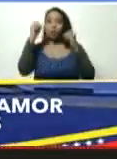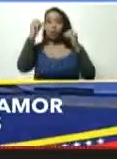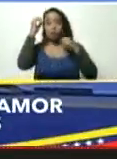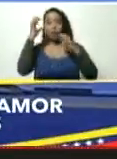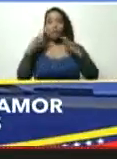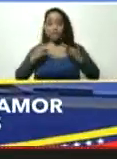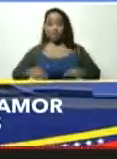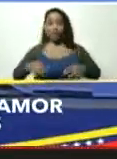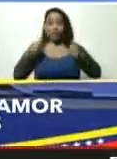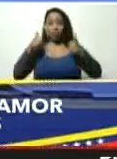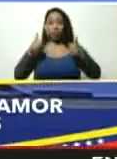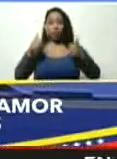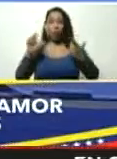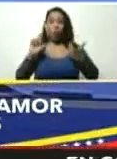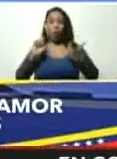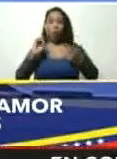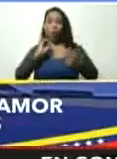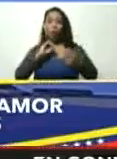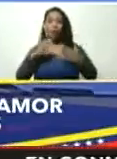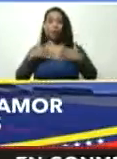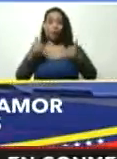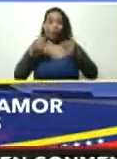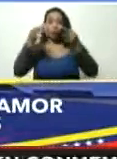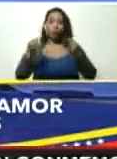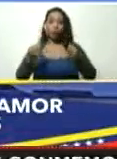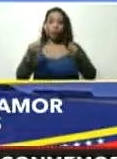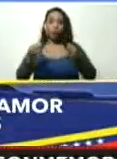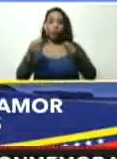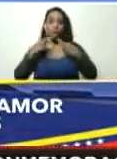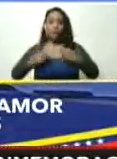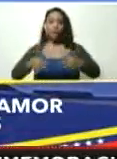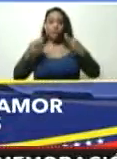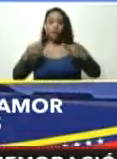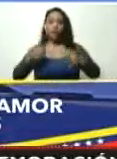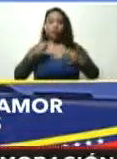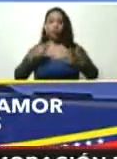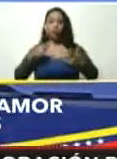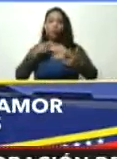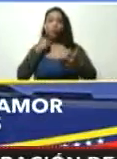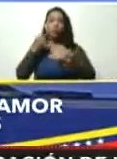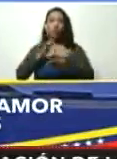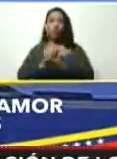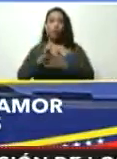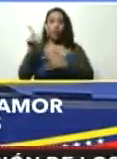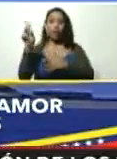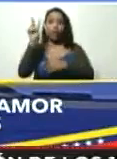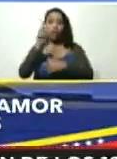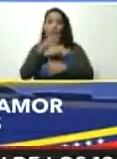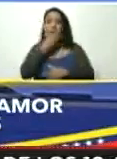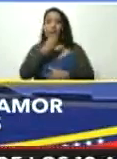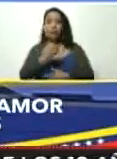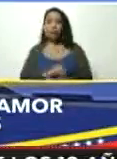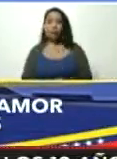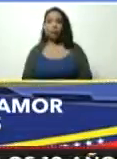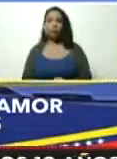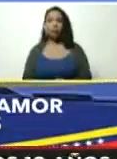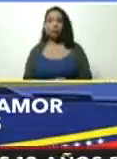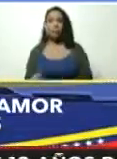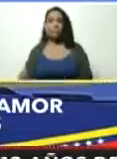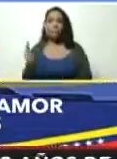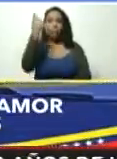o simplemente porque su salud no le diera y se fuera físicamente de este mundo. Y ahí ese 2 de diciembre, por